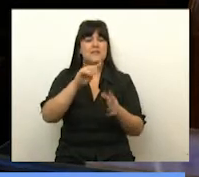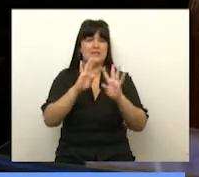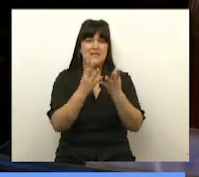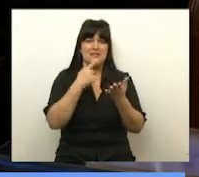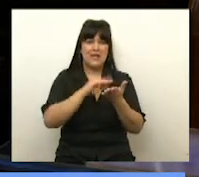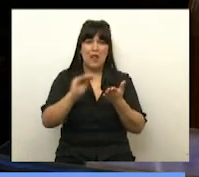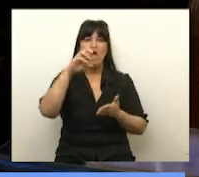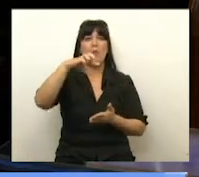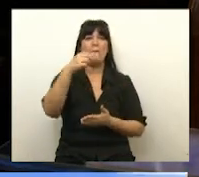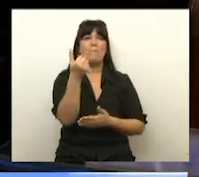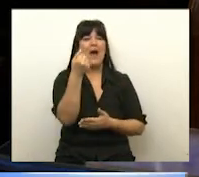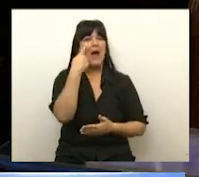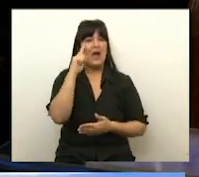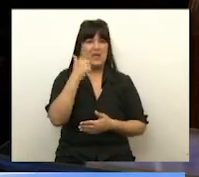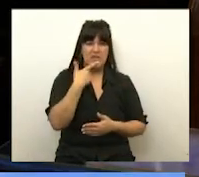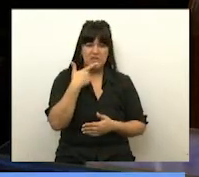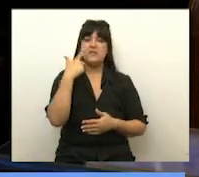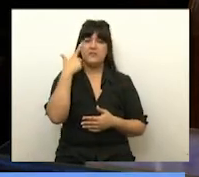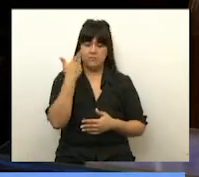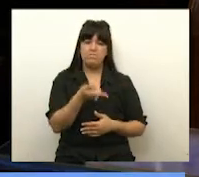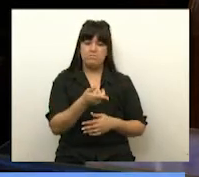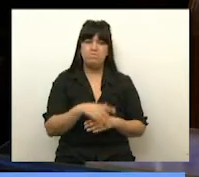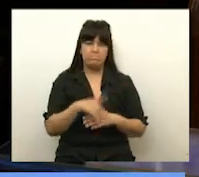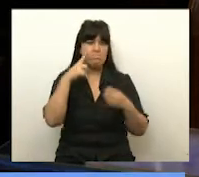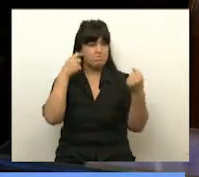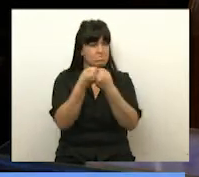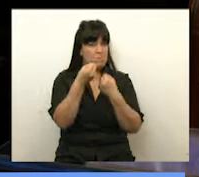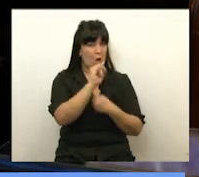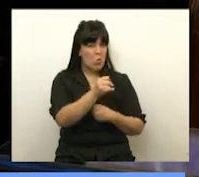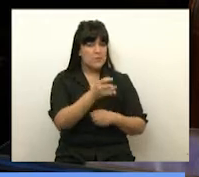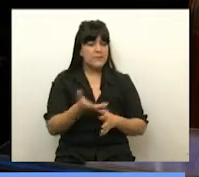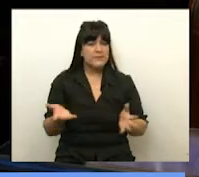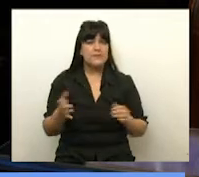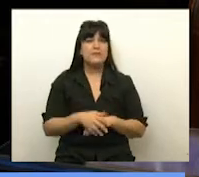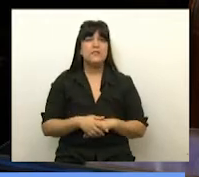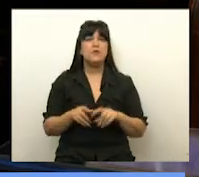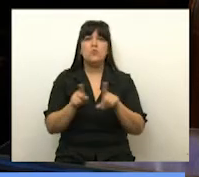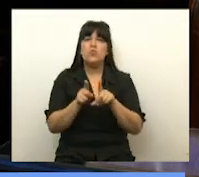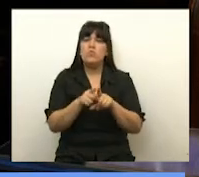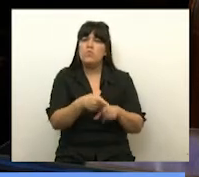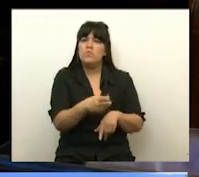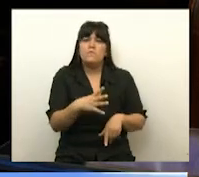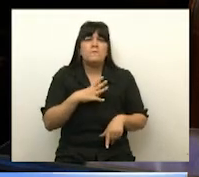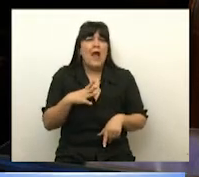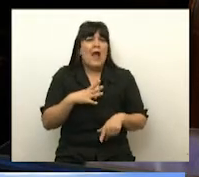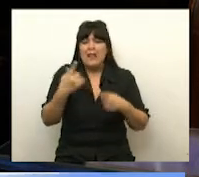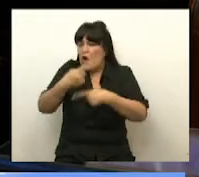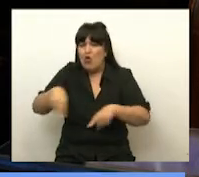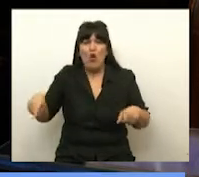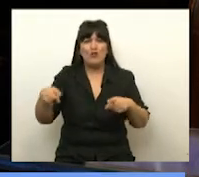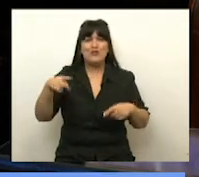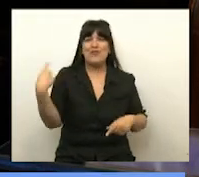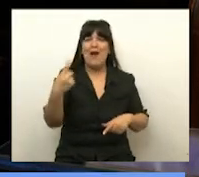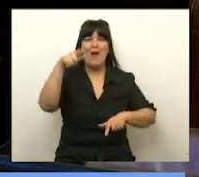poder acompañar un presupuesto que no termina de reunir las expectativas que teníamos